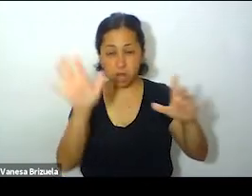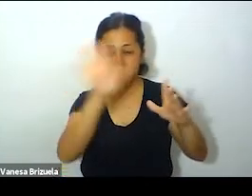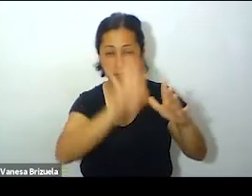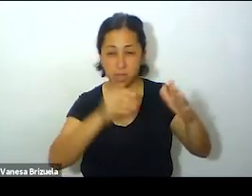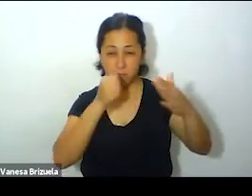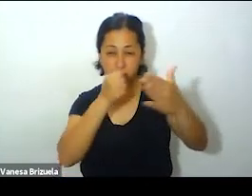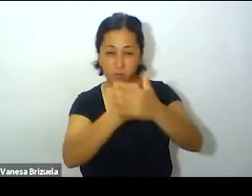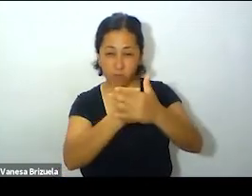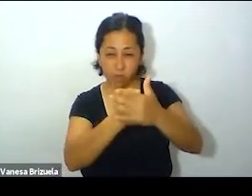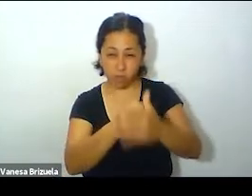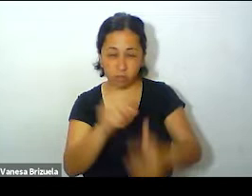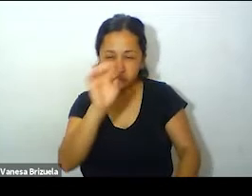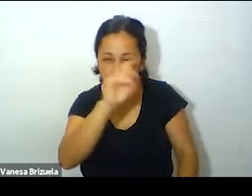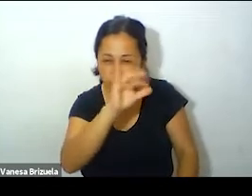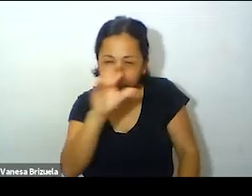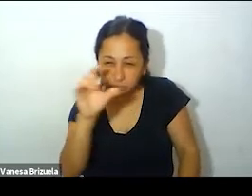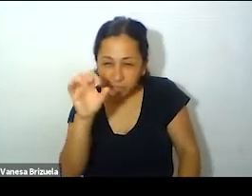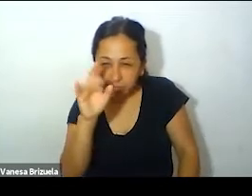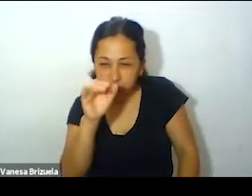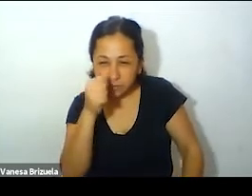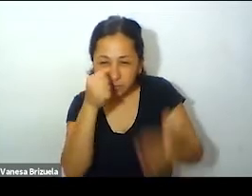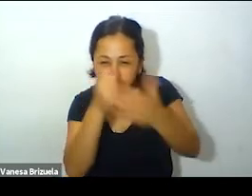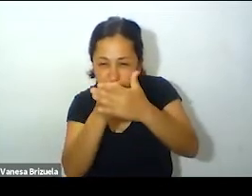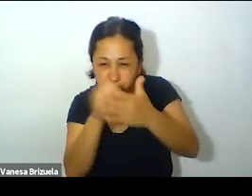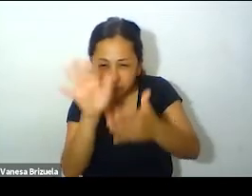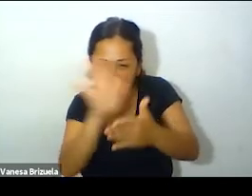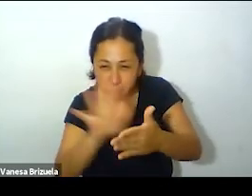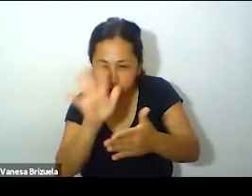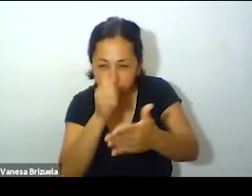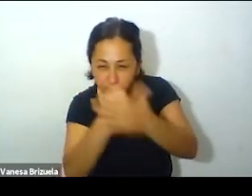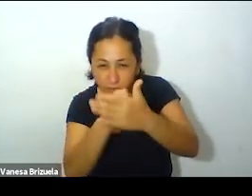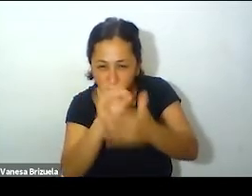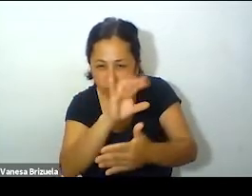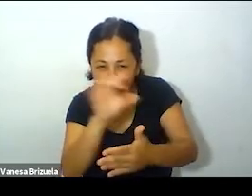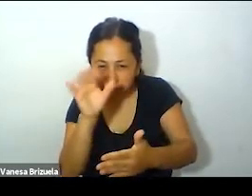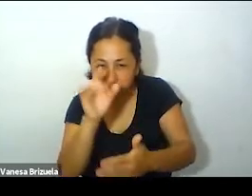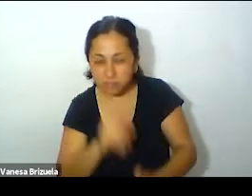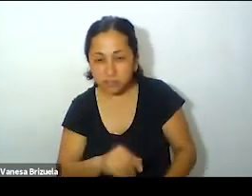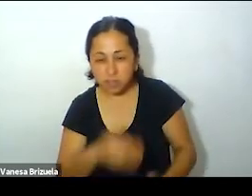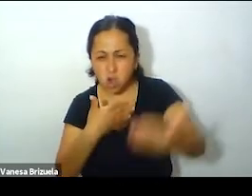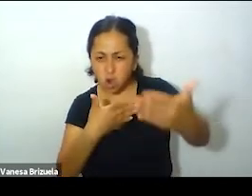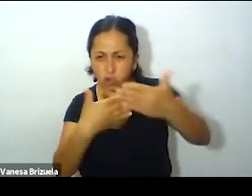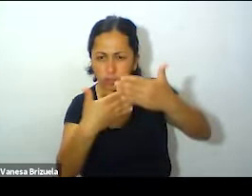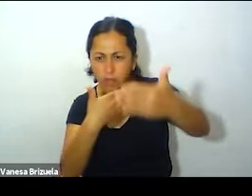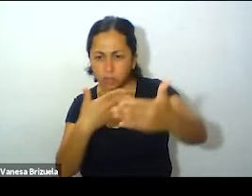de fondo, con la letra, con contrastes muy fuertes.